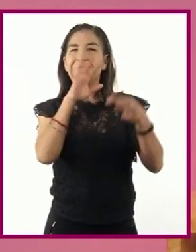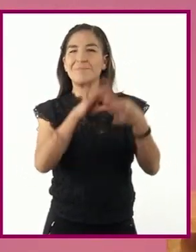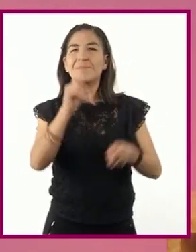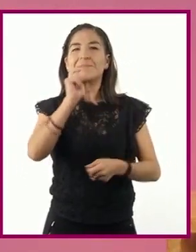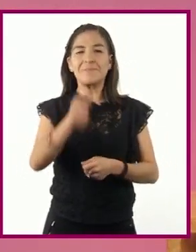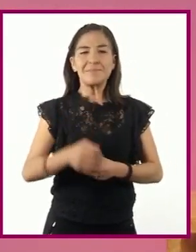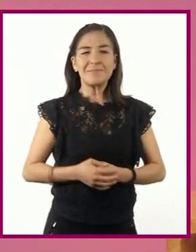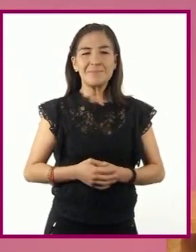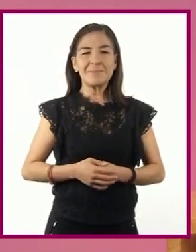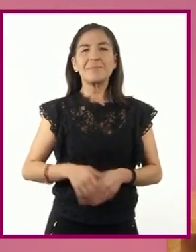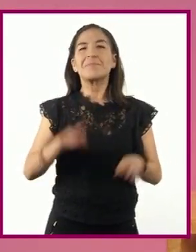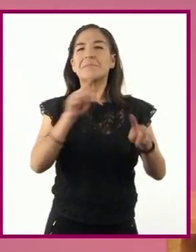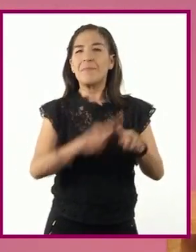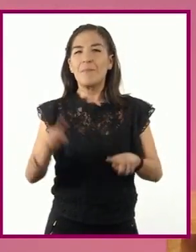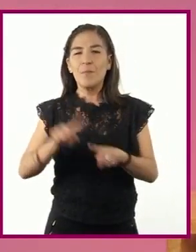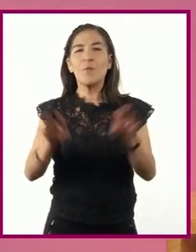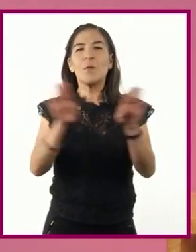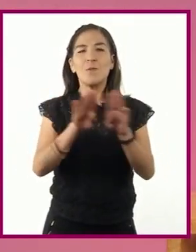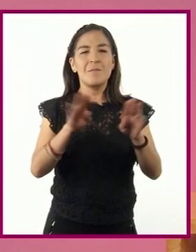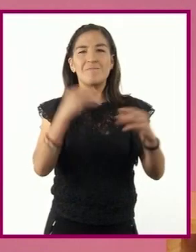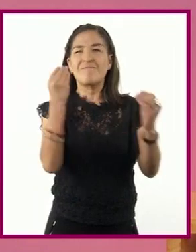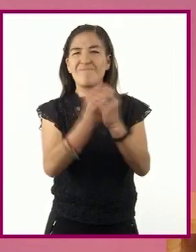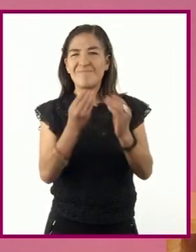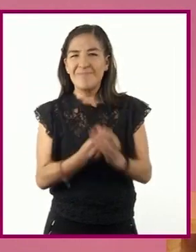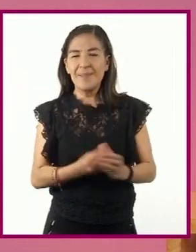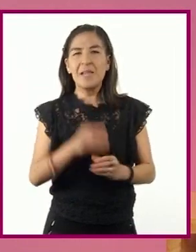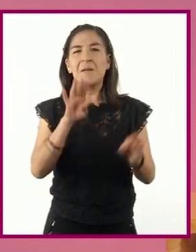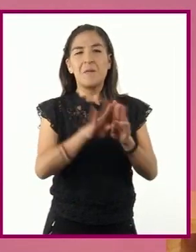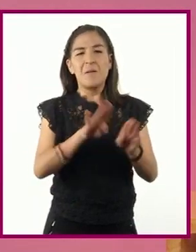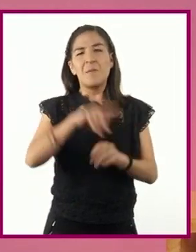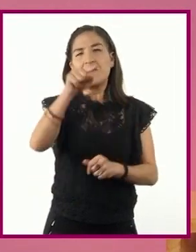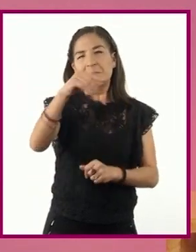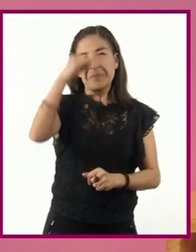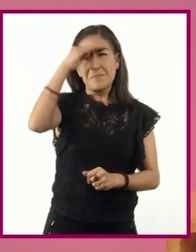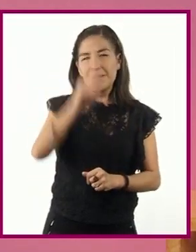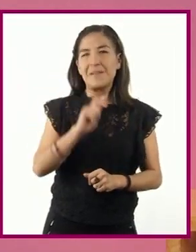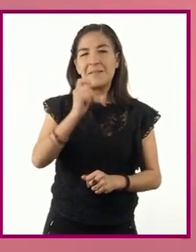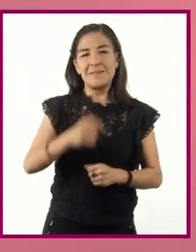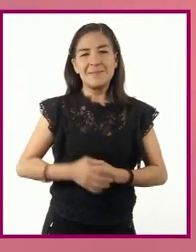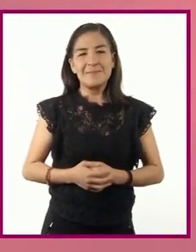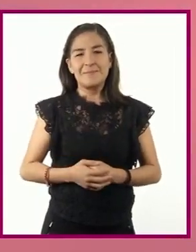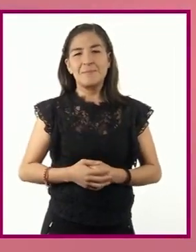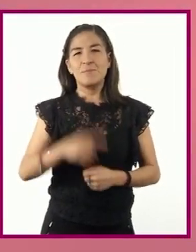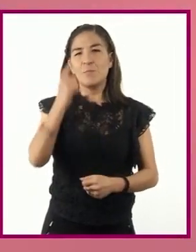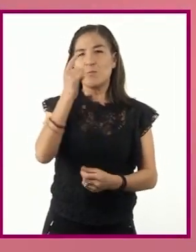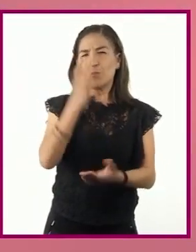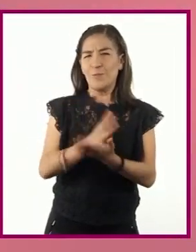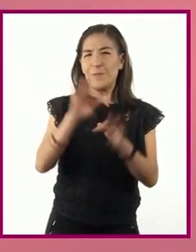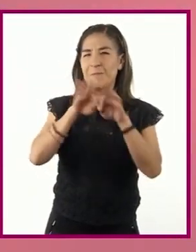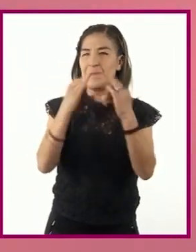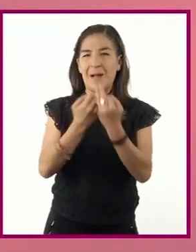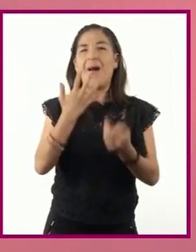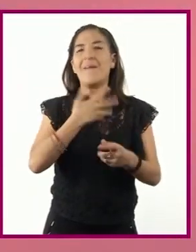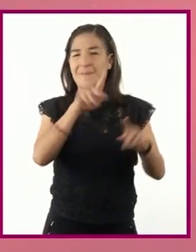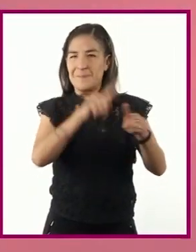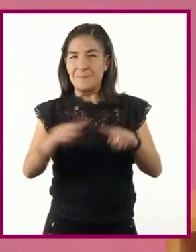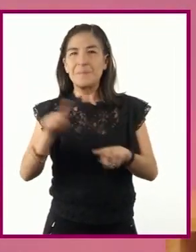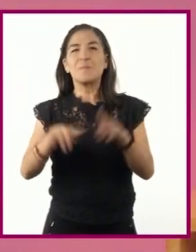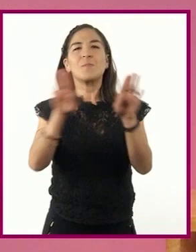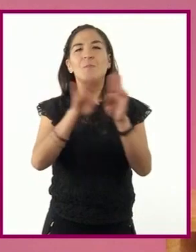tiene tantas las clasificaciones que no vale la pena pensar en solo una. Tal vez los